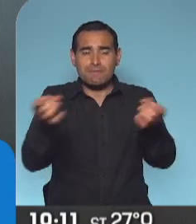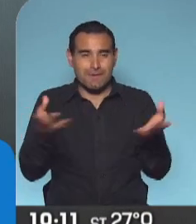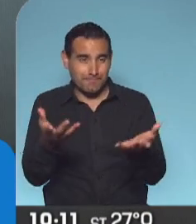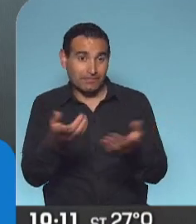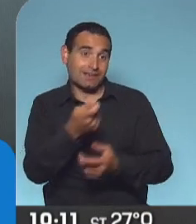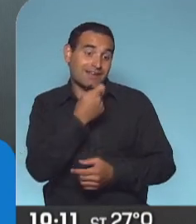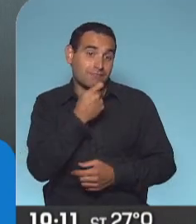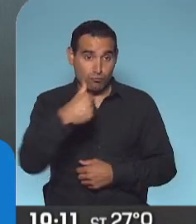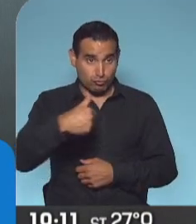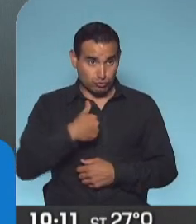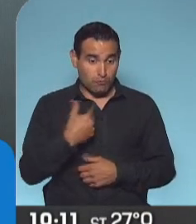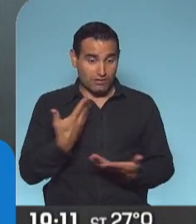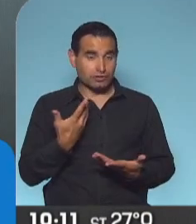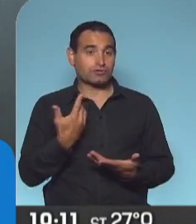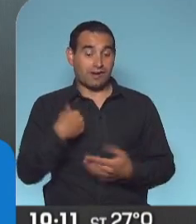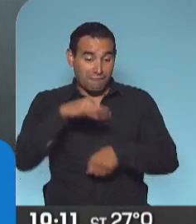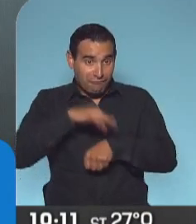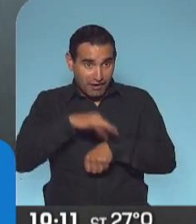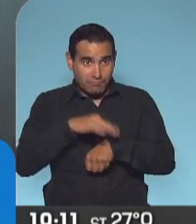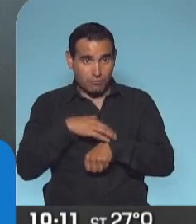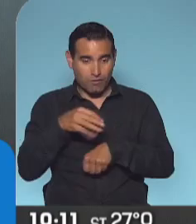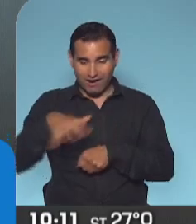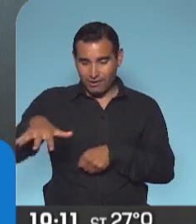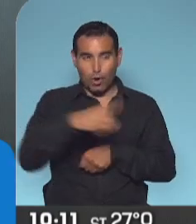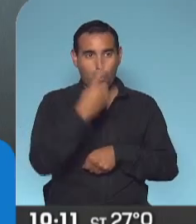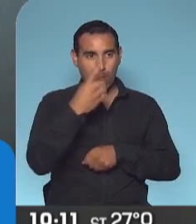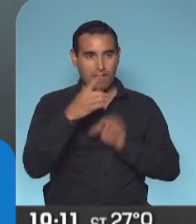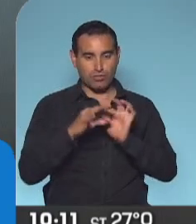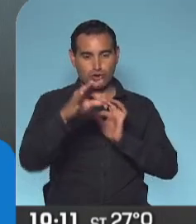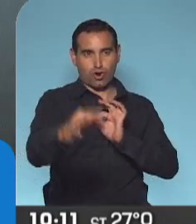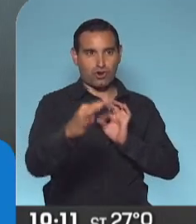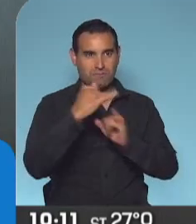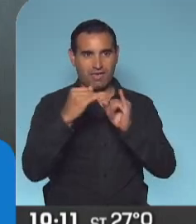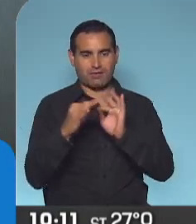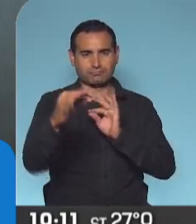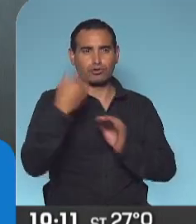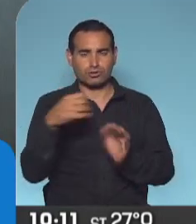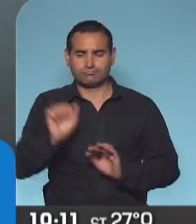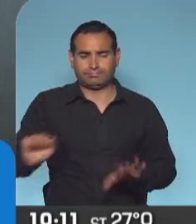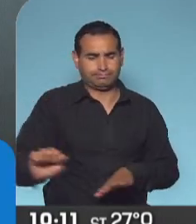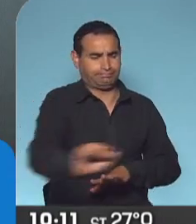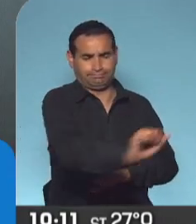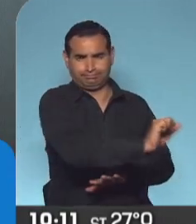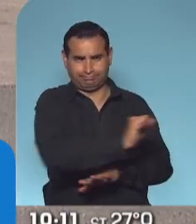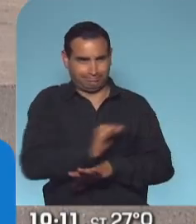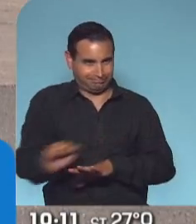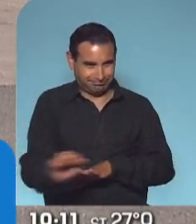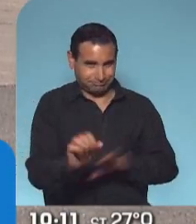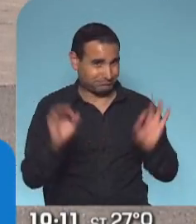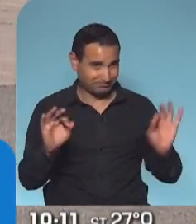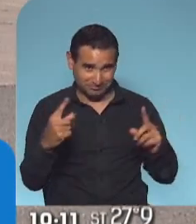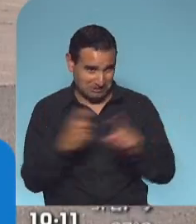yo puedo contaminar, si estoy enfermo, alrededor mío 1 metro, 1,5 metros, lo puedo limpiar con la higiene, puedo solucionar el